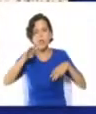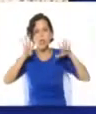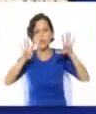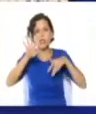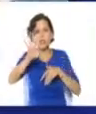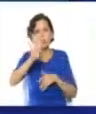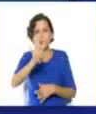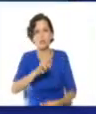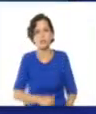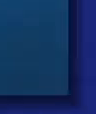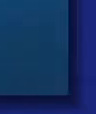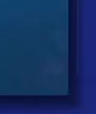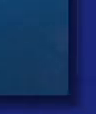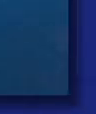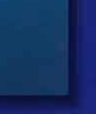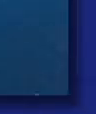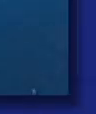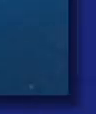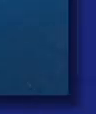1954.